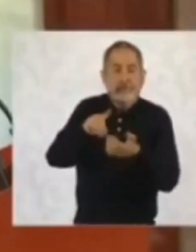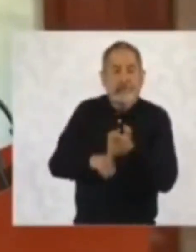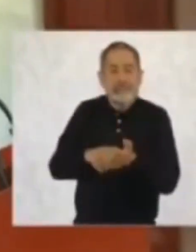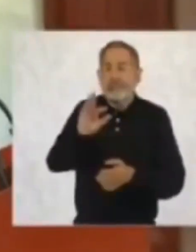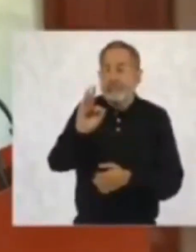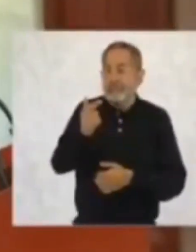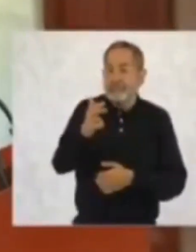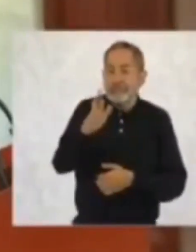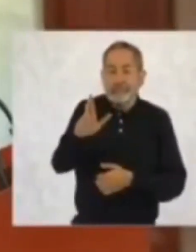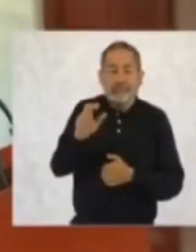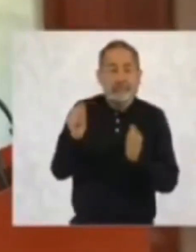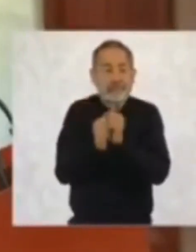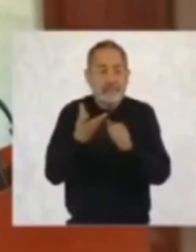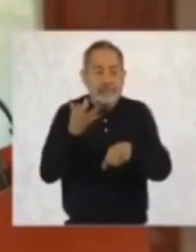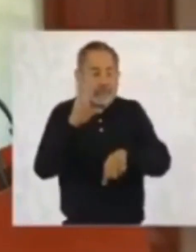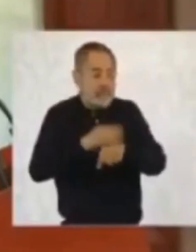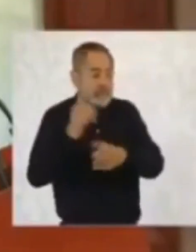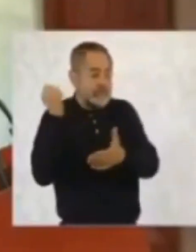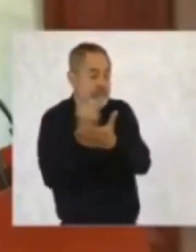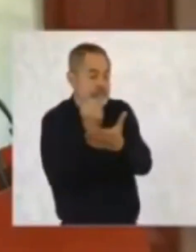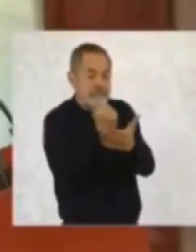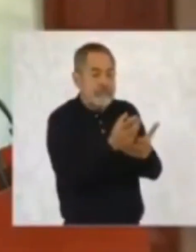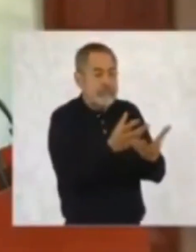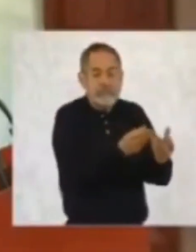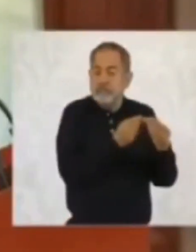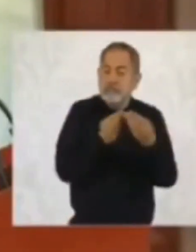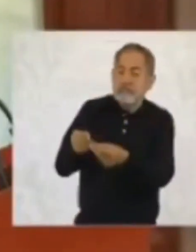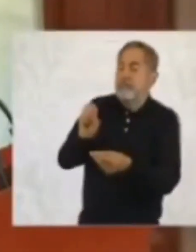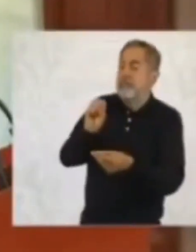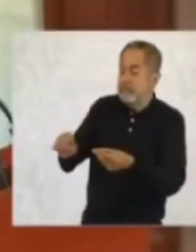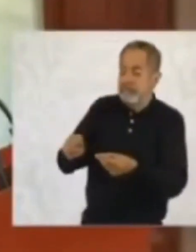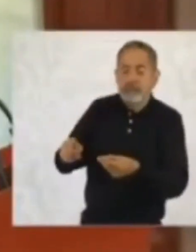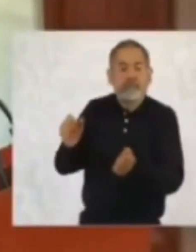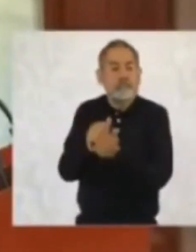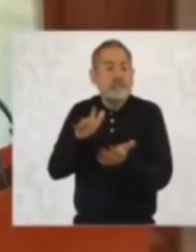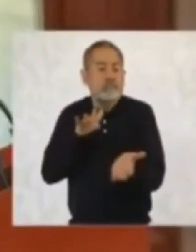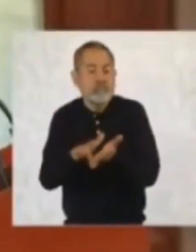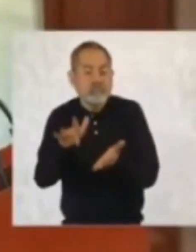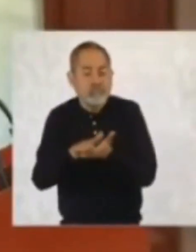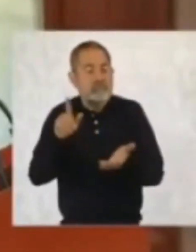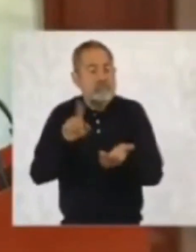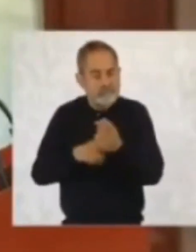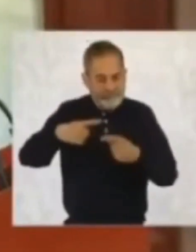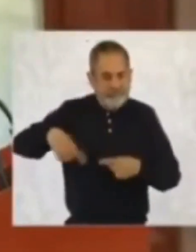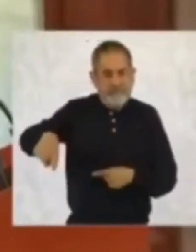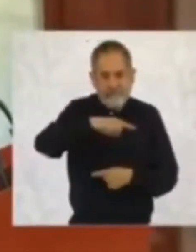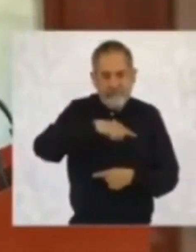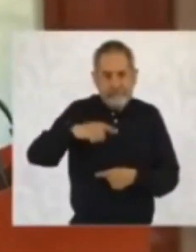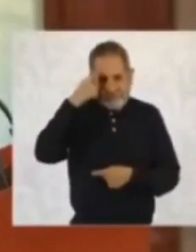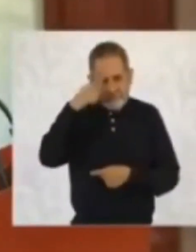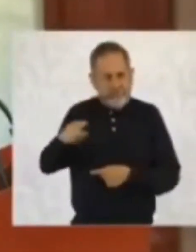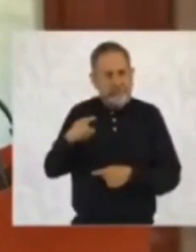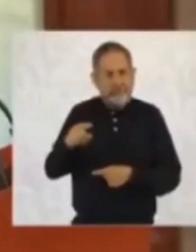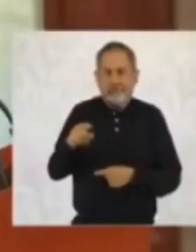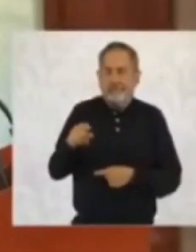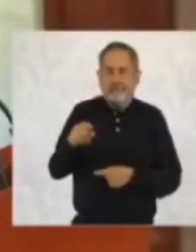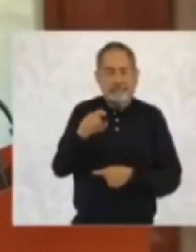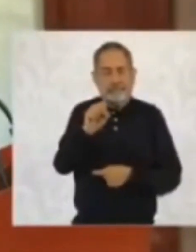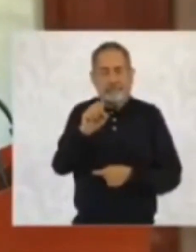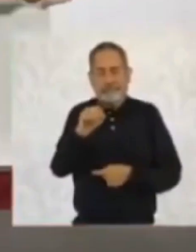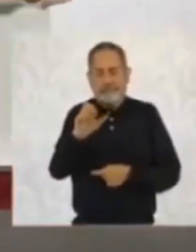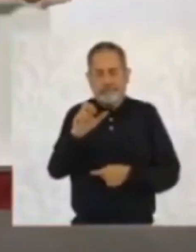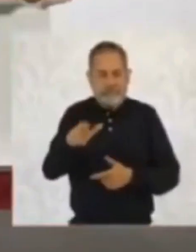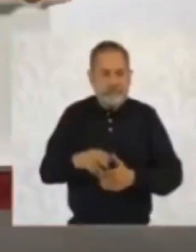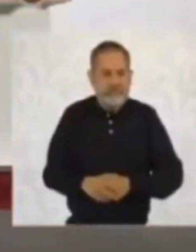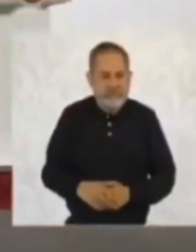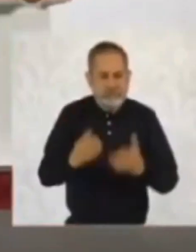FGR, certificada por ICE y por HSI, con apoyo de la Defensa y de SEMAR. Vamos a